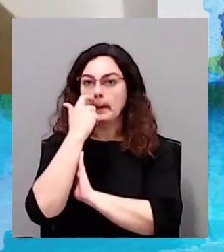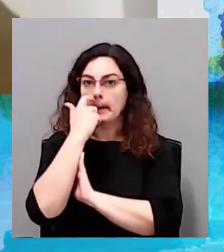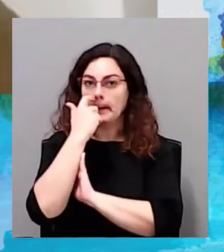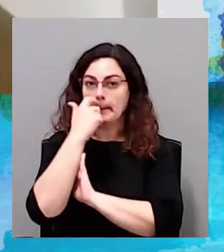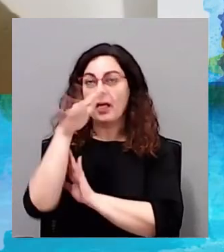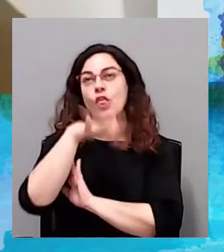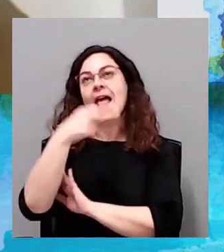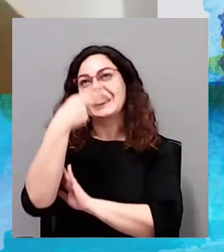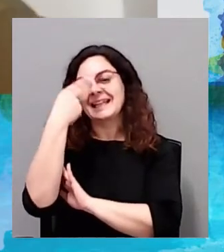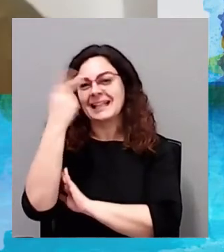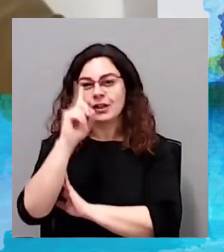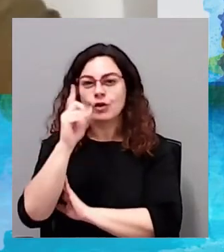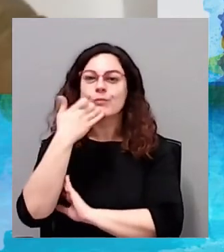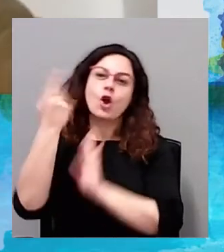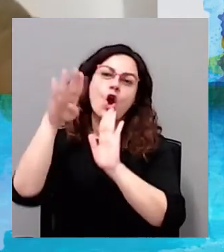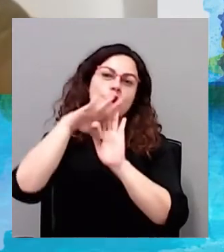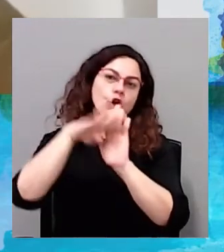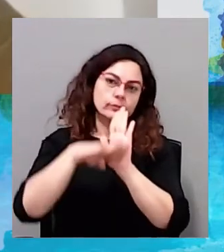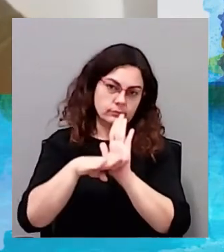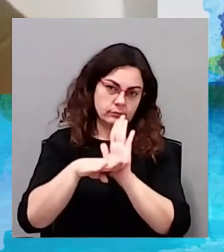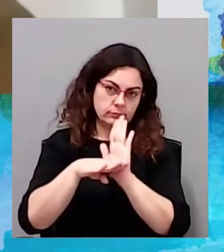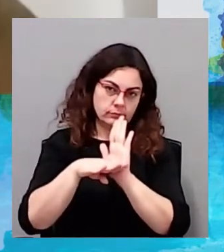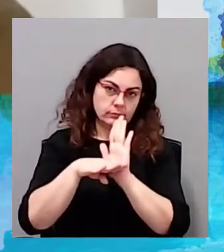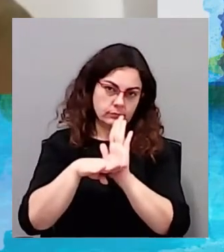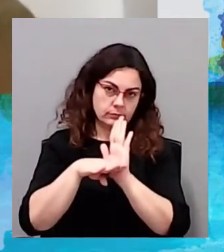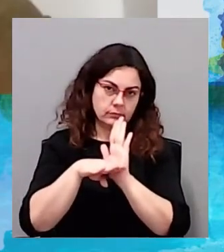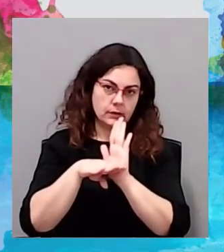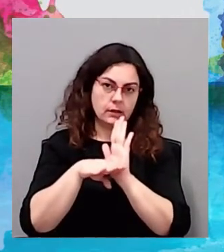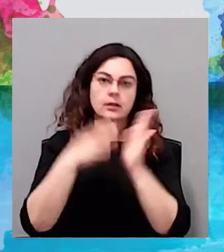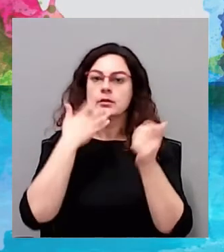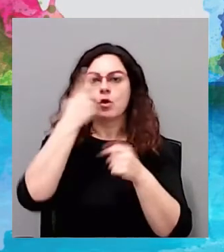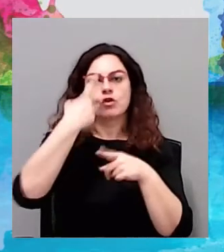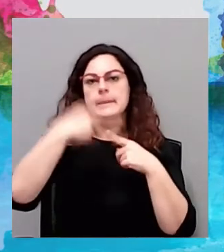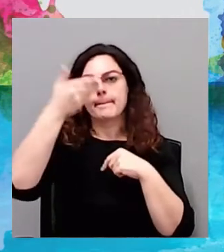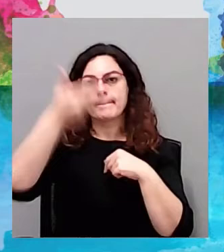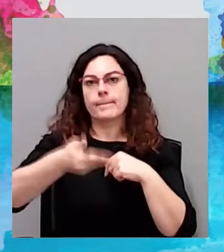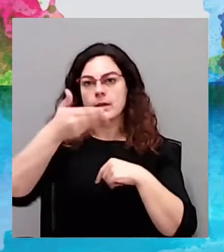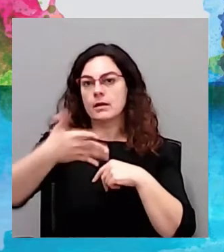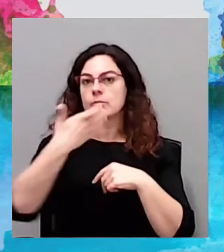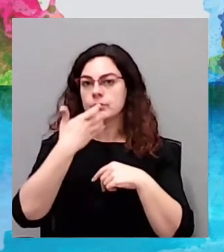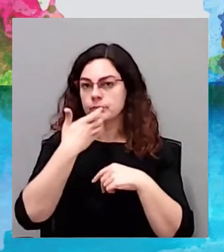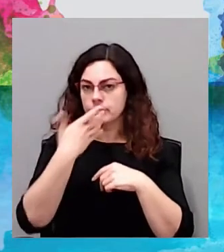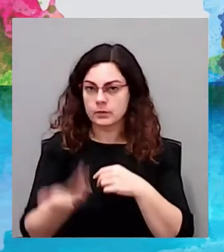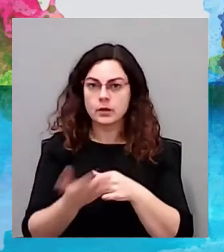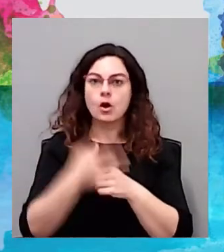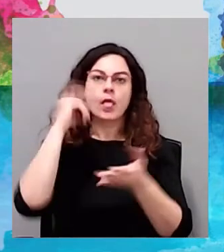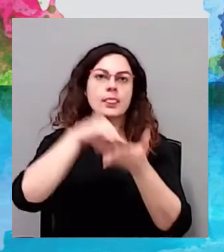pero son las directrices. Y dentro, siempre es muy importante cuando aparece pues, una nueva técnica, en nuestro caso podemos hablar de